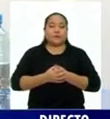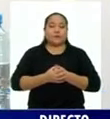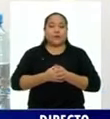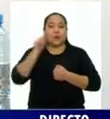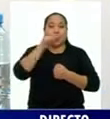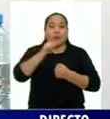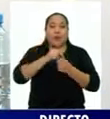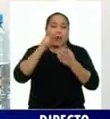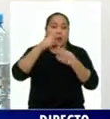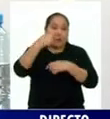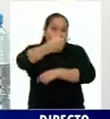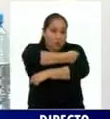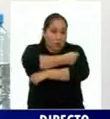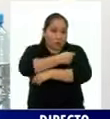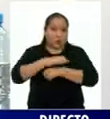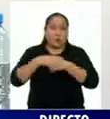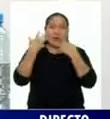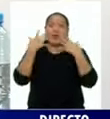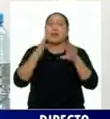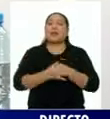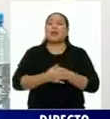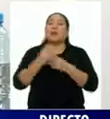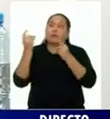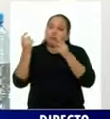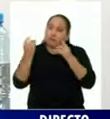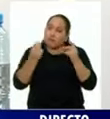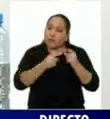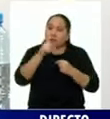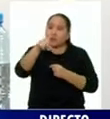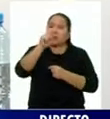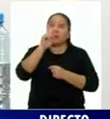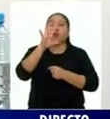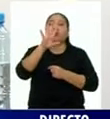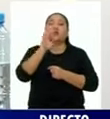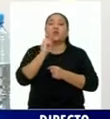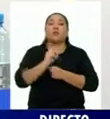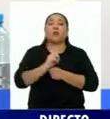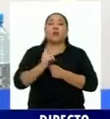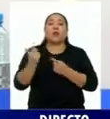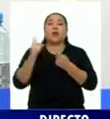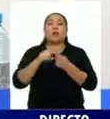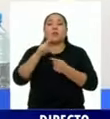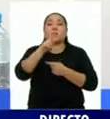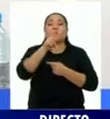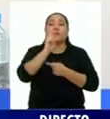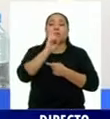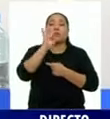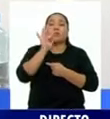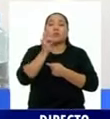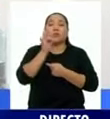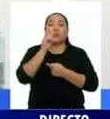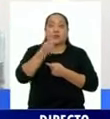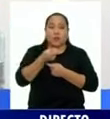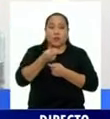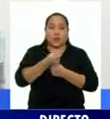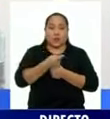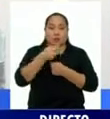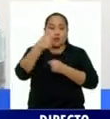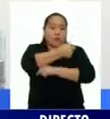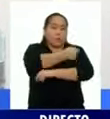Y la vacunación, que ya está a un ritmo de 150 a 200 mil dosis por día,